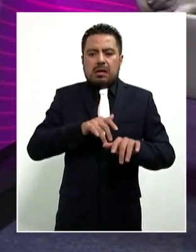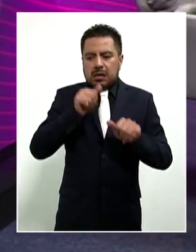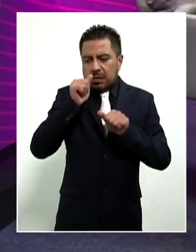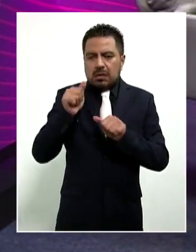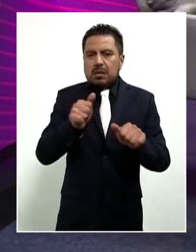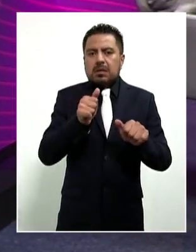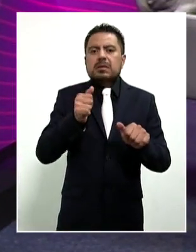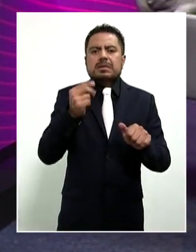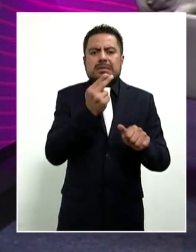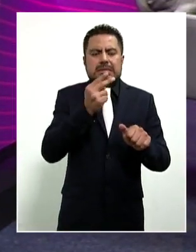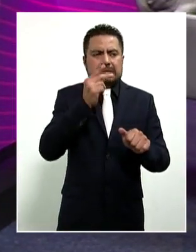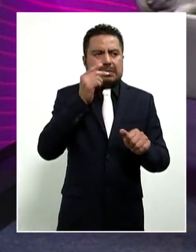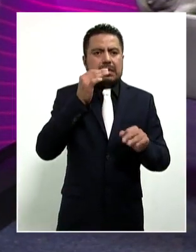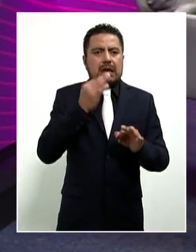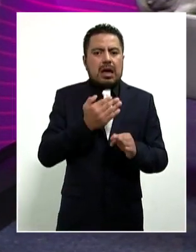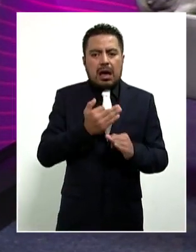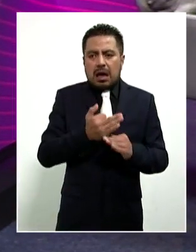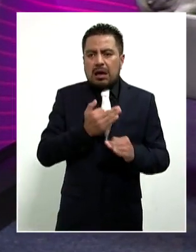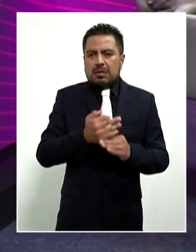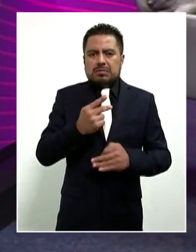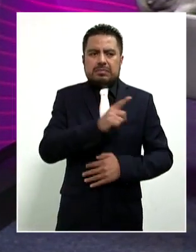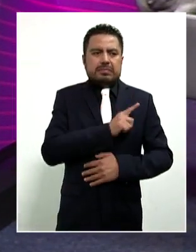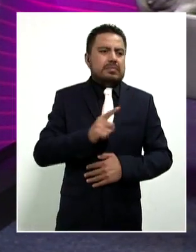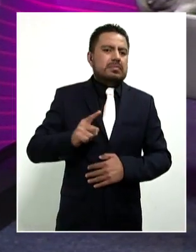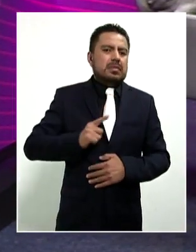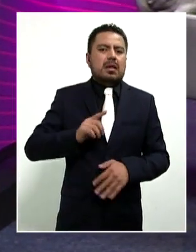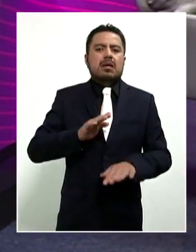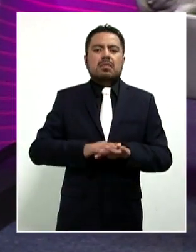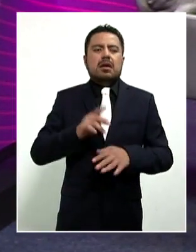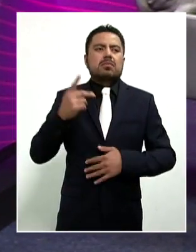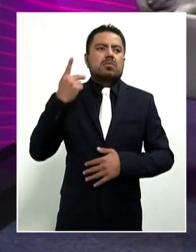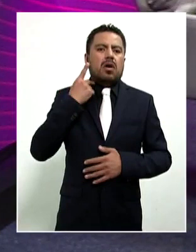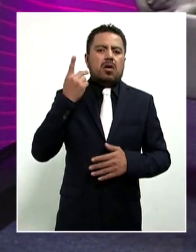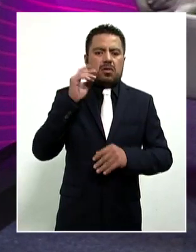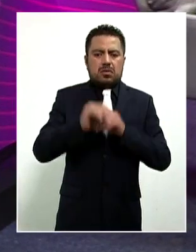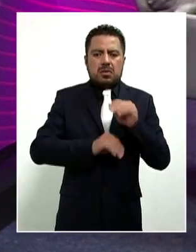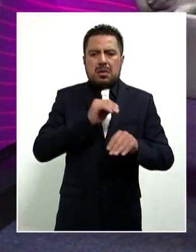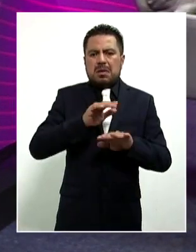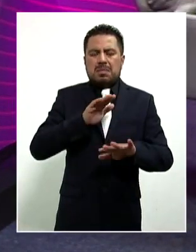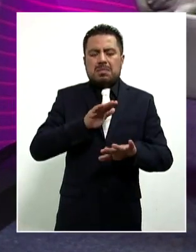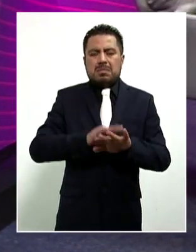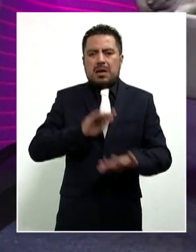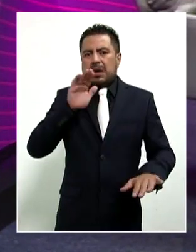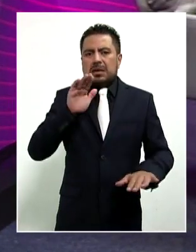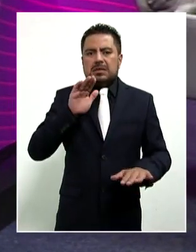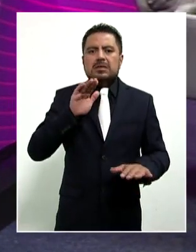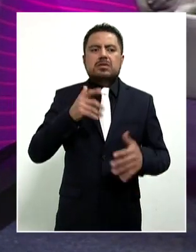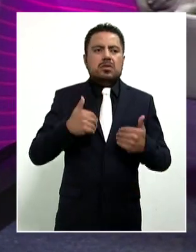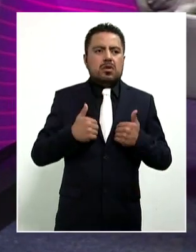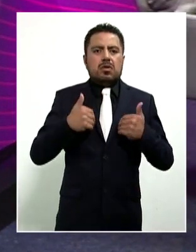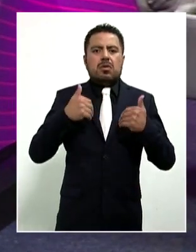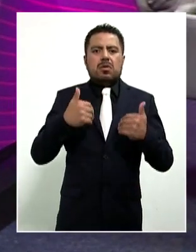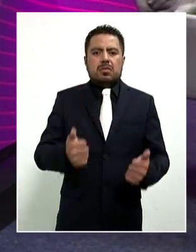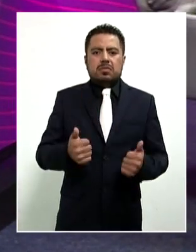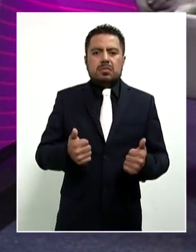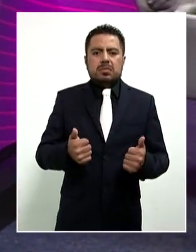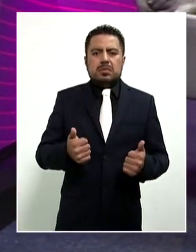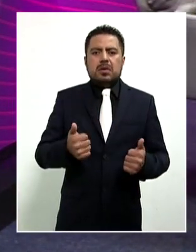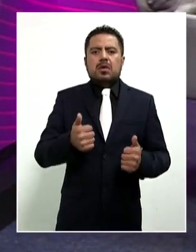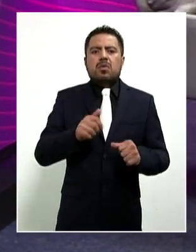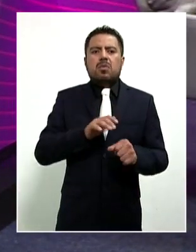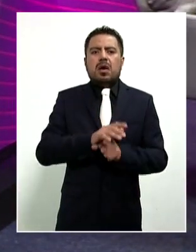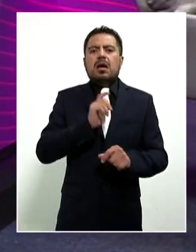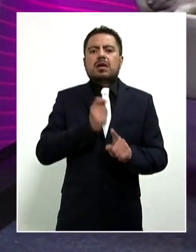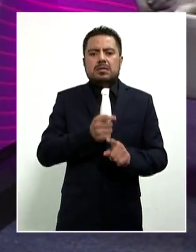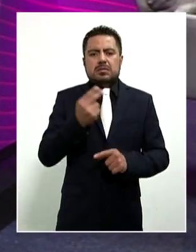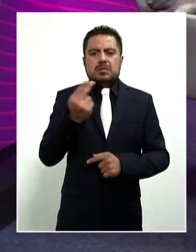Se trata de verdad de hacer una política mucho más comprensiva de